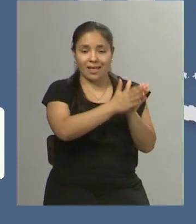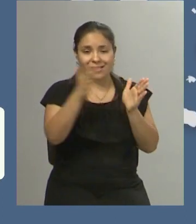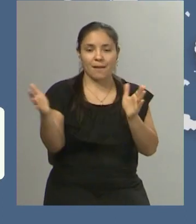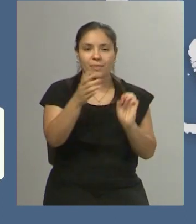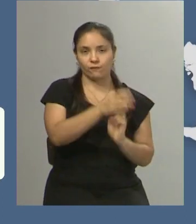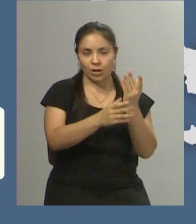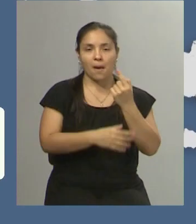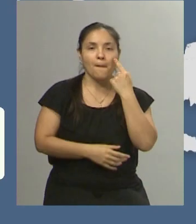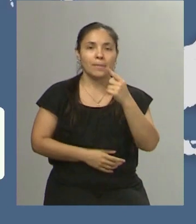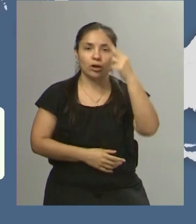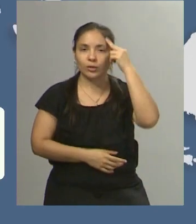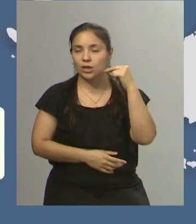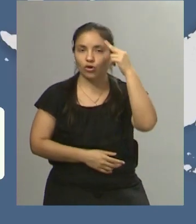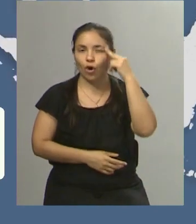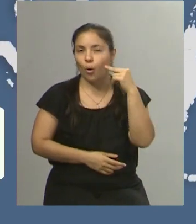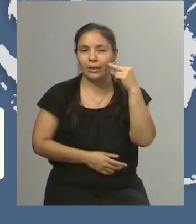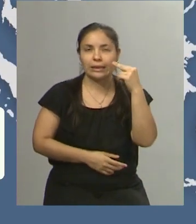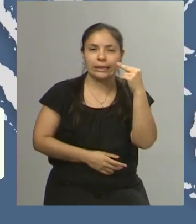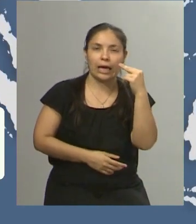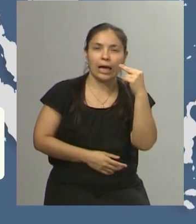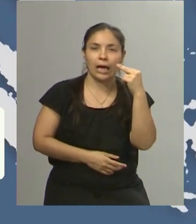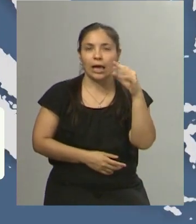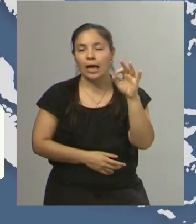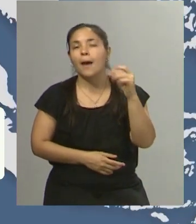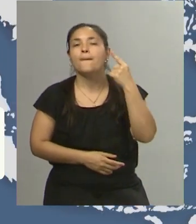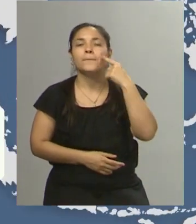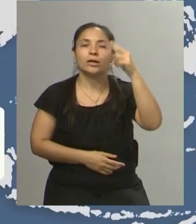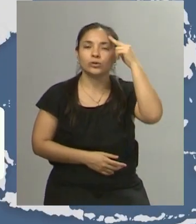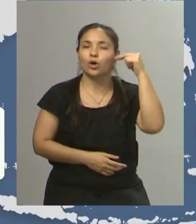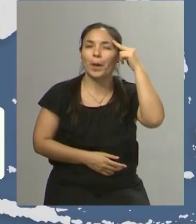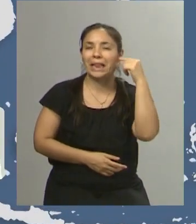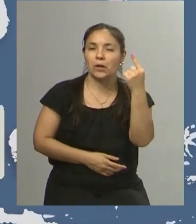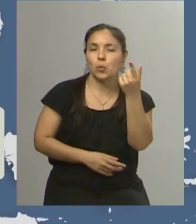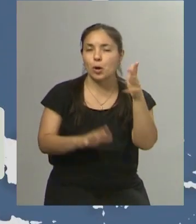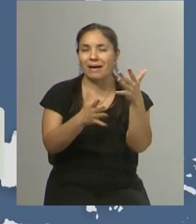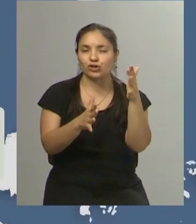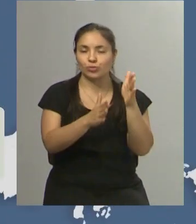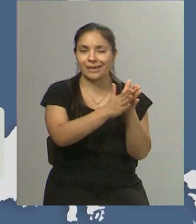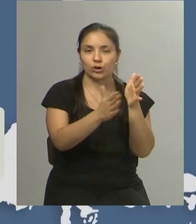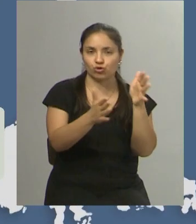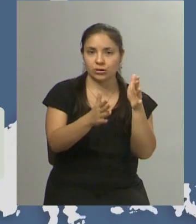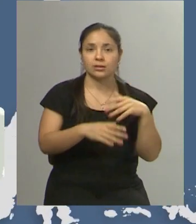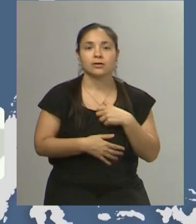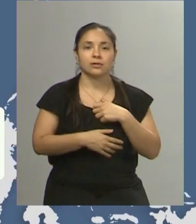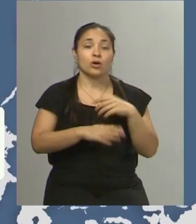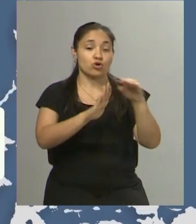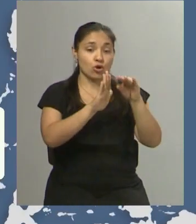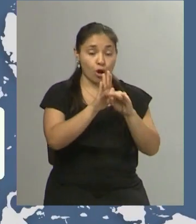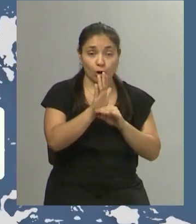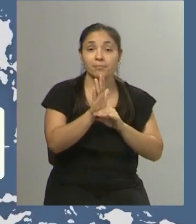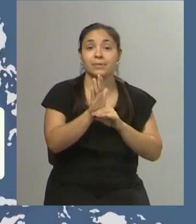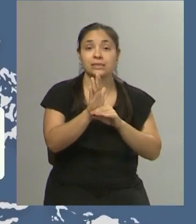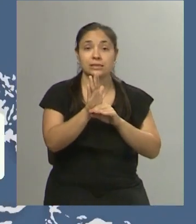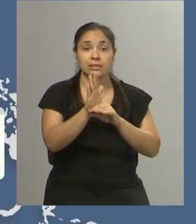en 1990-91 y algo tengo claro de por qué se establecieron las reglas y cuál fue